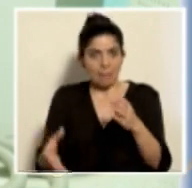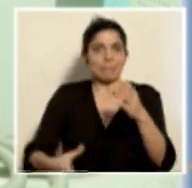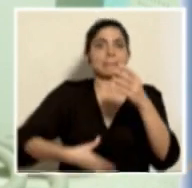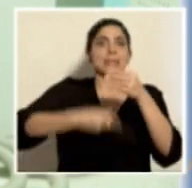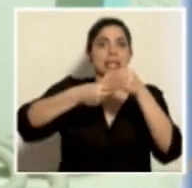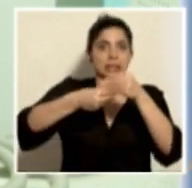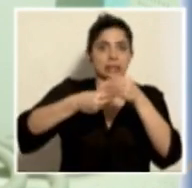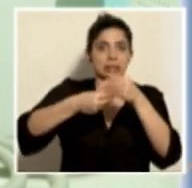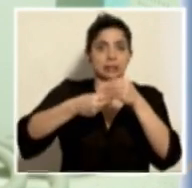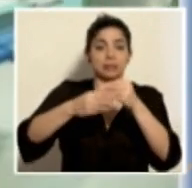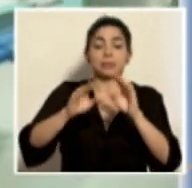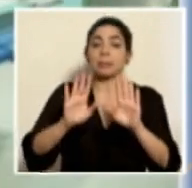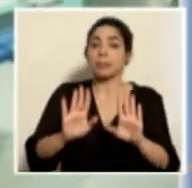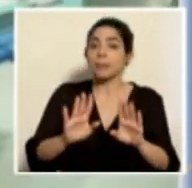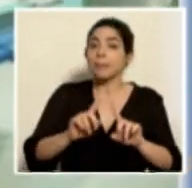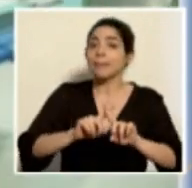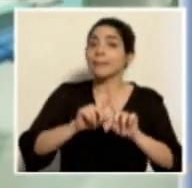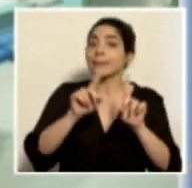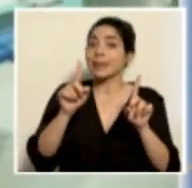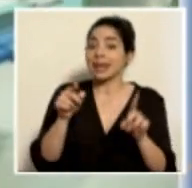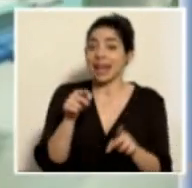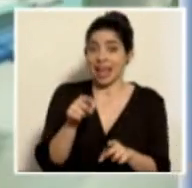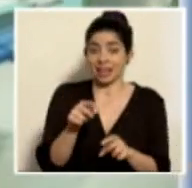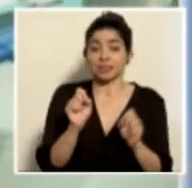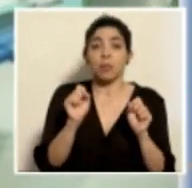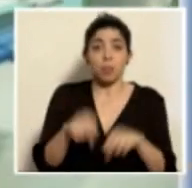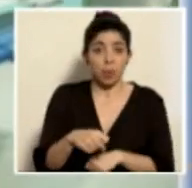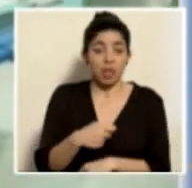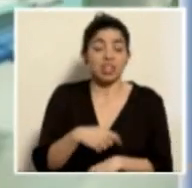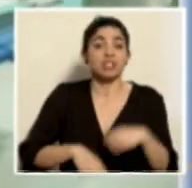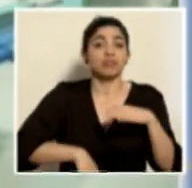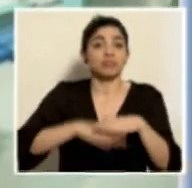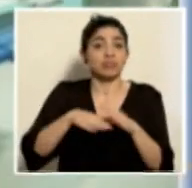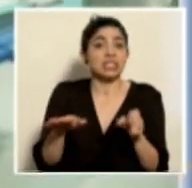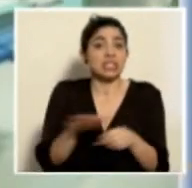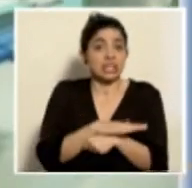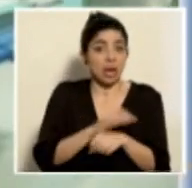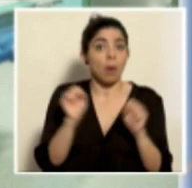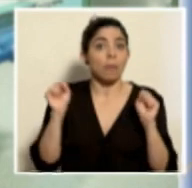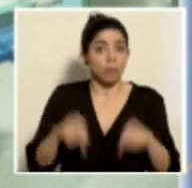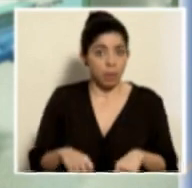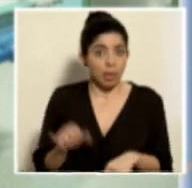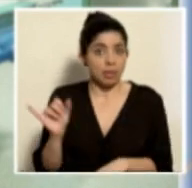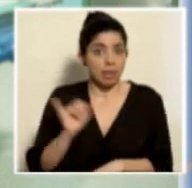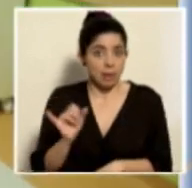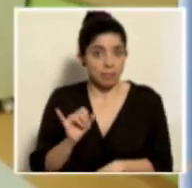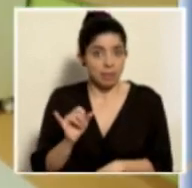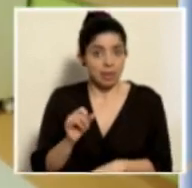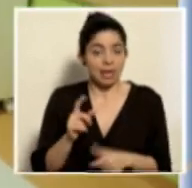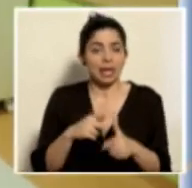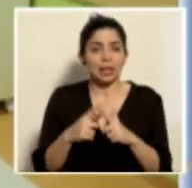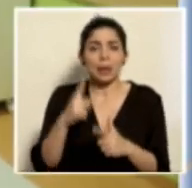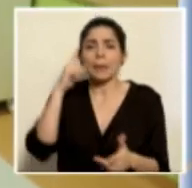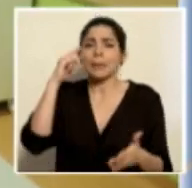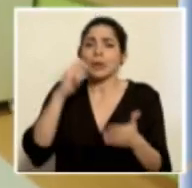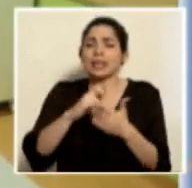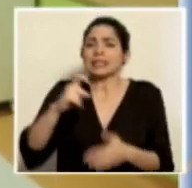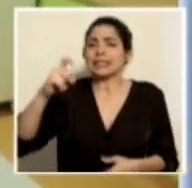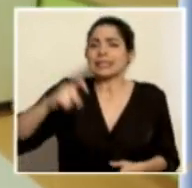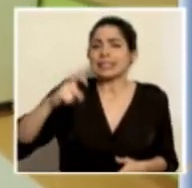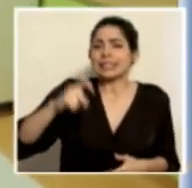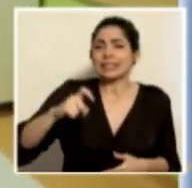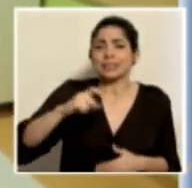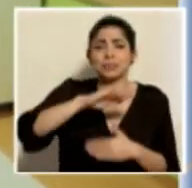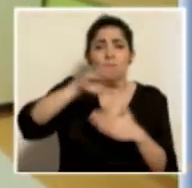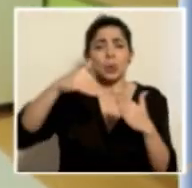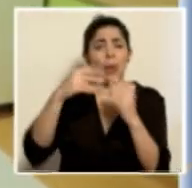Pero eso también se puede saturar. Y aquí es donde ocupamos este apoyo de la ciudadanía